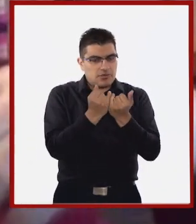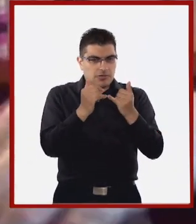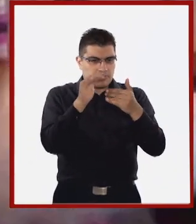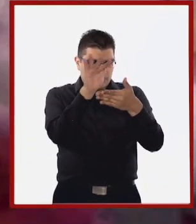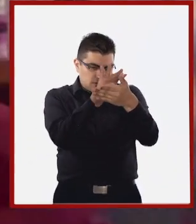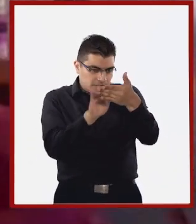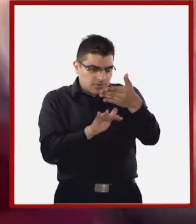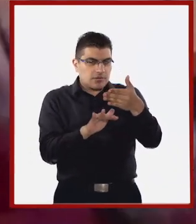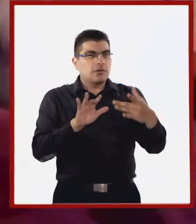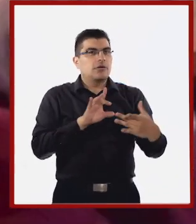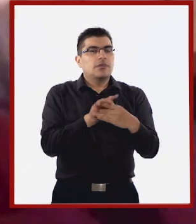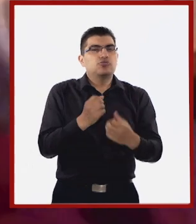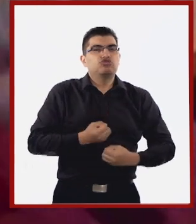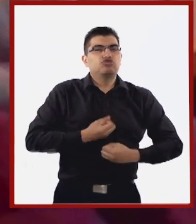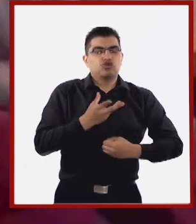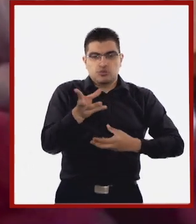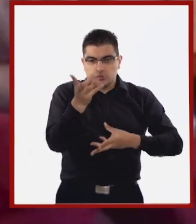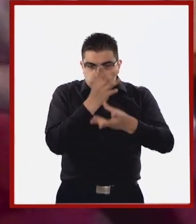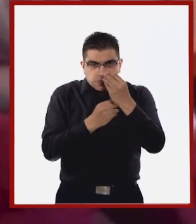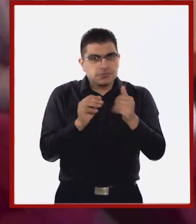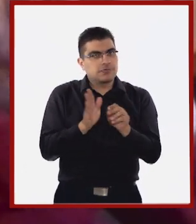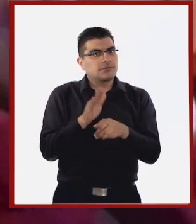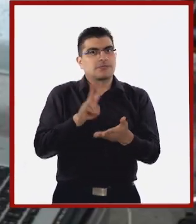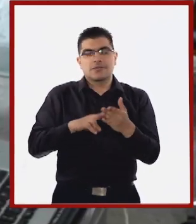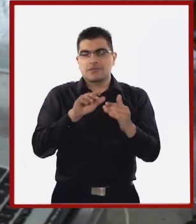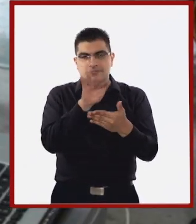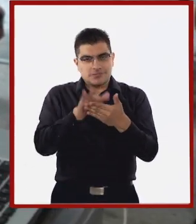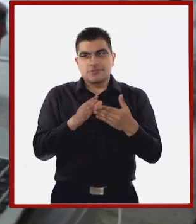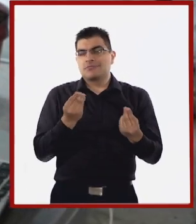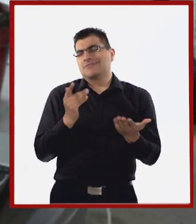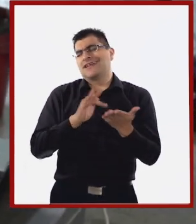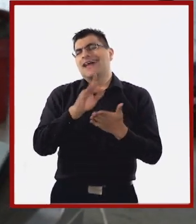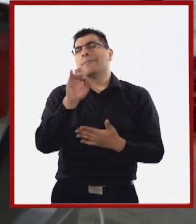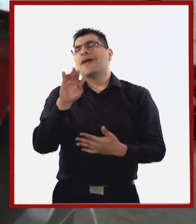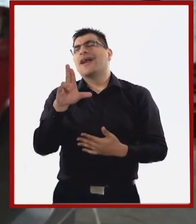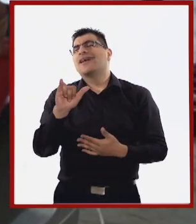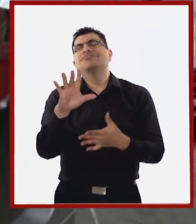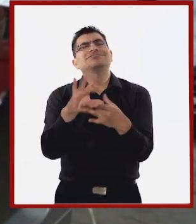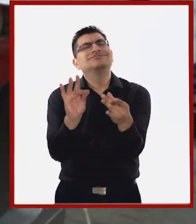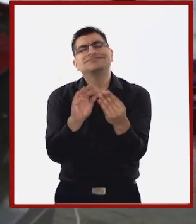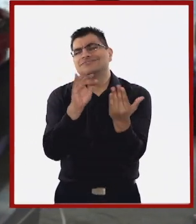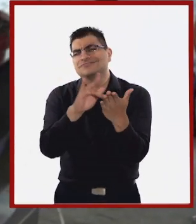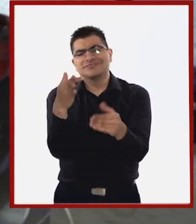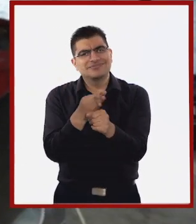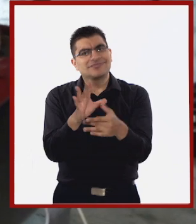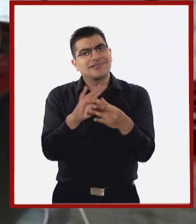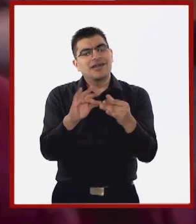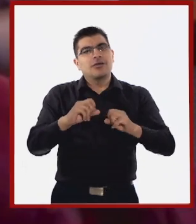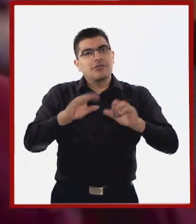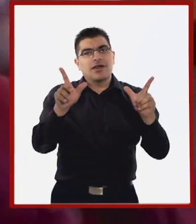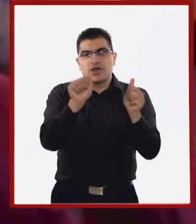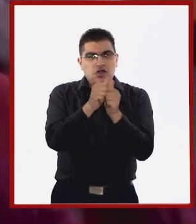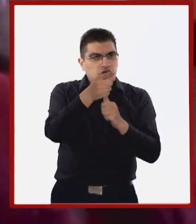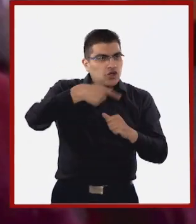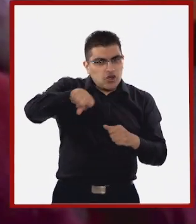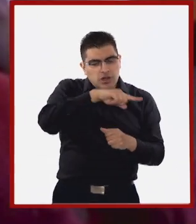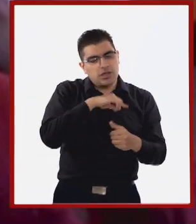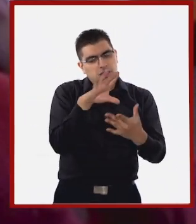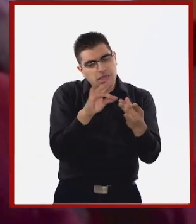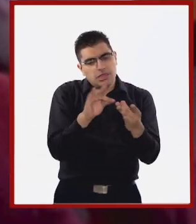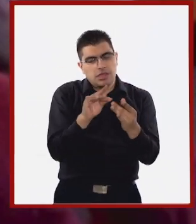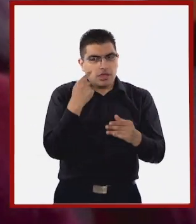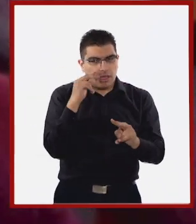texto que tenemos frente a nosotros, ¿no? Mario, muchísimas gracias por compartir este espacio con nosotros y por enriquecer